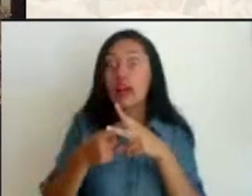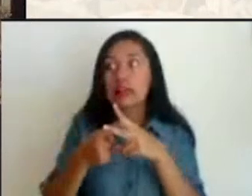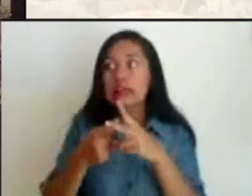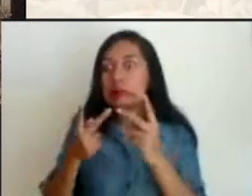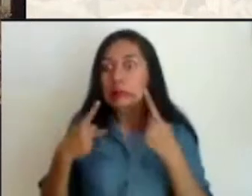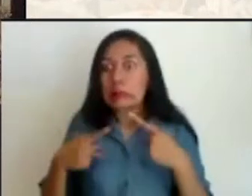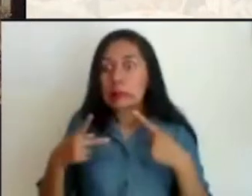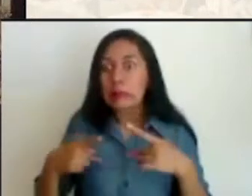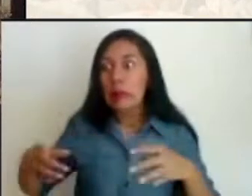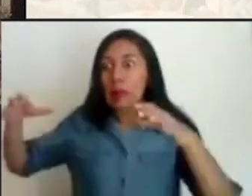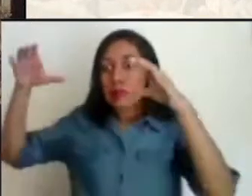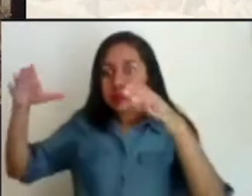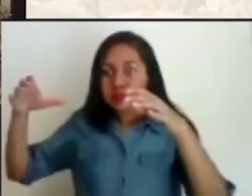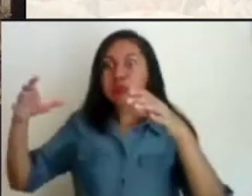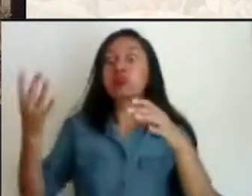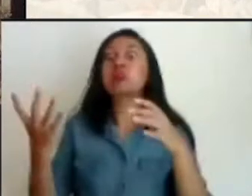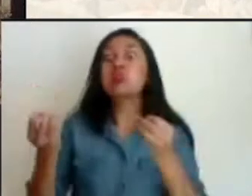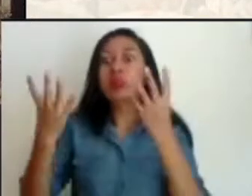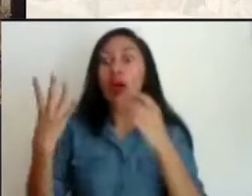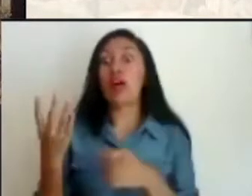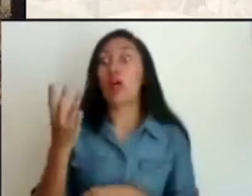calculaba que había 80.000 habitantes en ese tiempo.